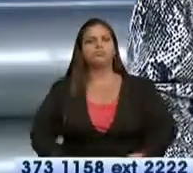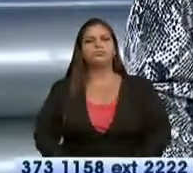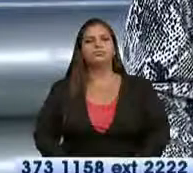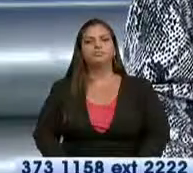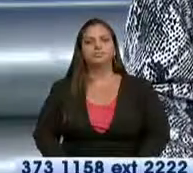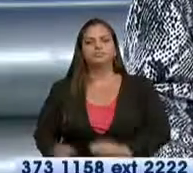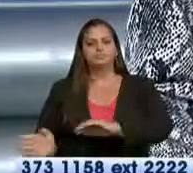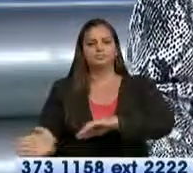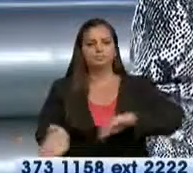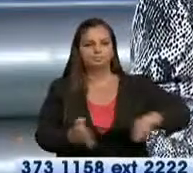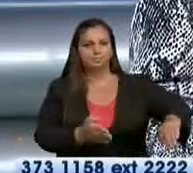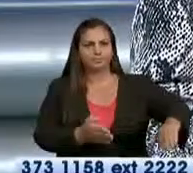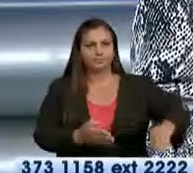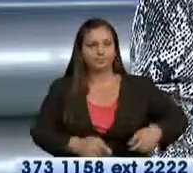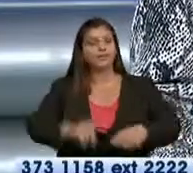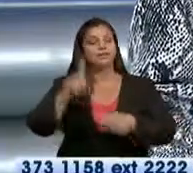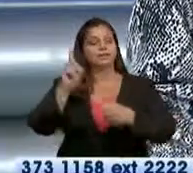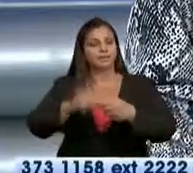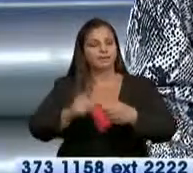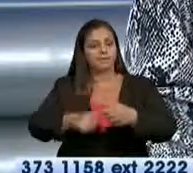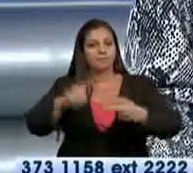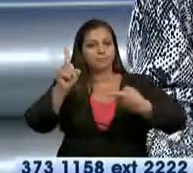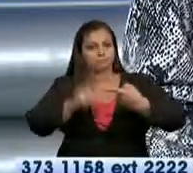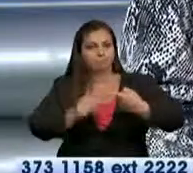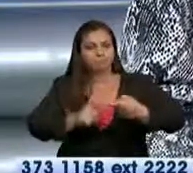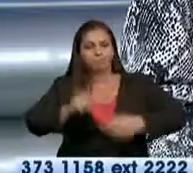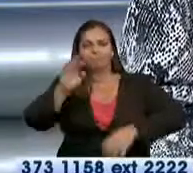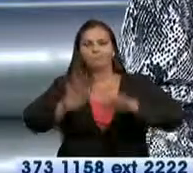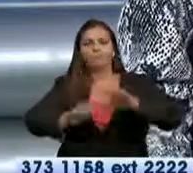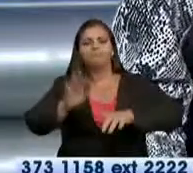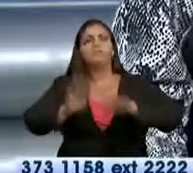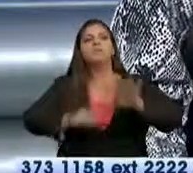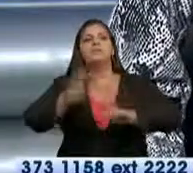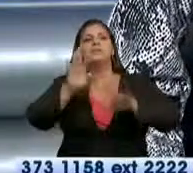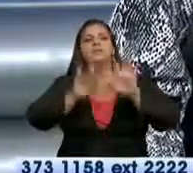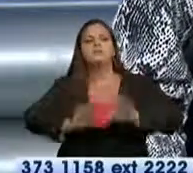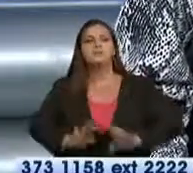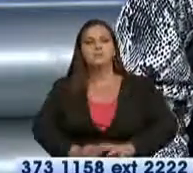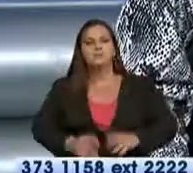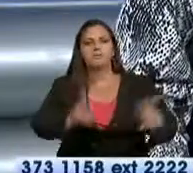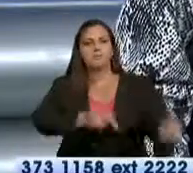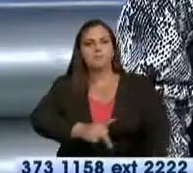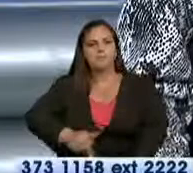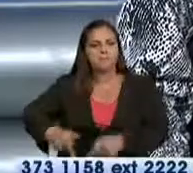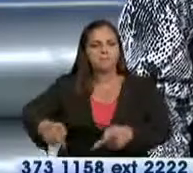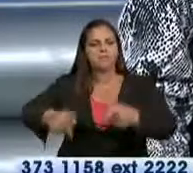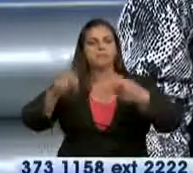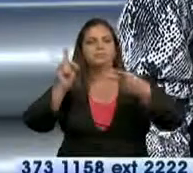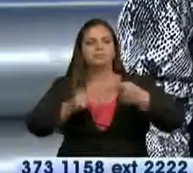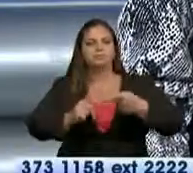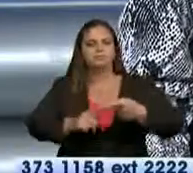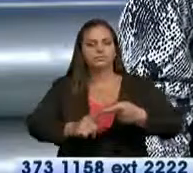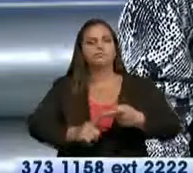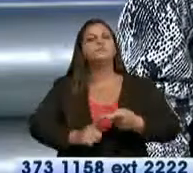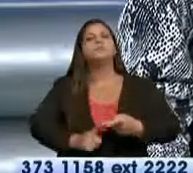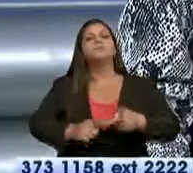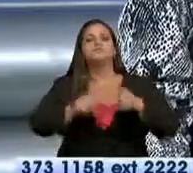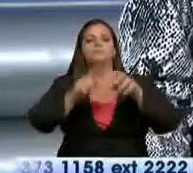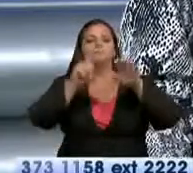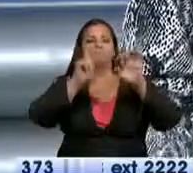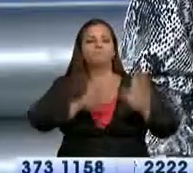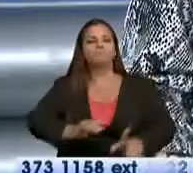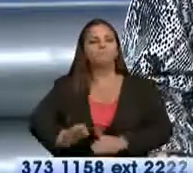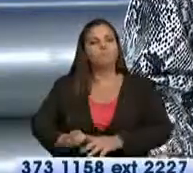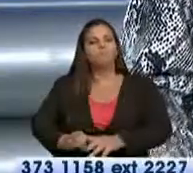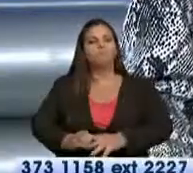En Quito, el secretario de Planificación y Desarrollo, Pavel Muñoz, junto al secretario de la Administración Pública, Vinicio Alvarado, y la subsecretaria de la